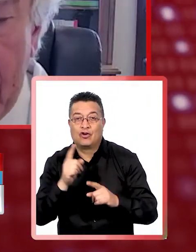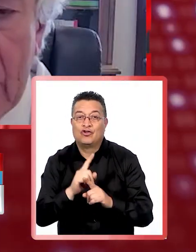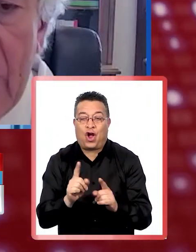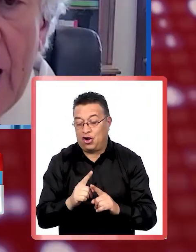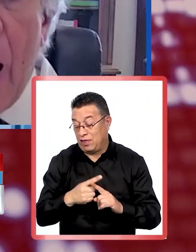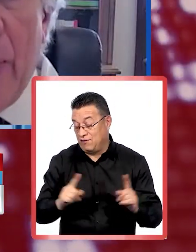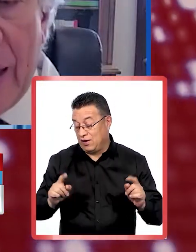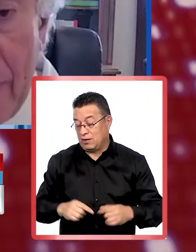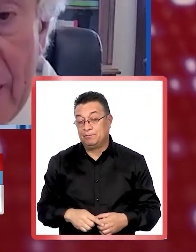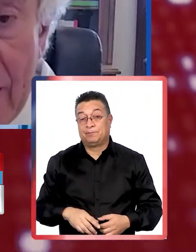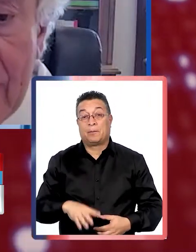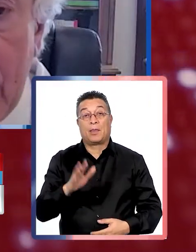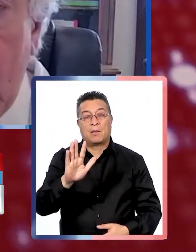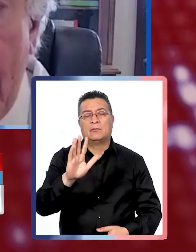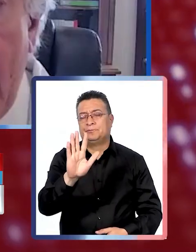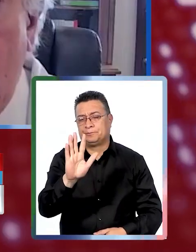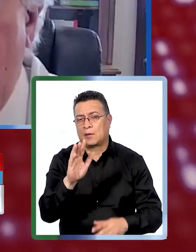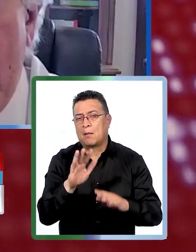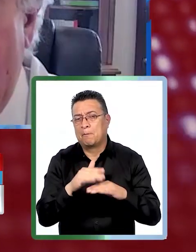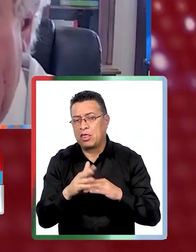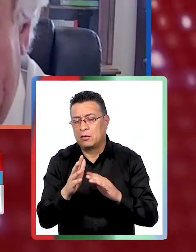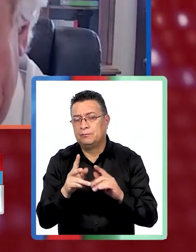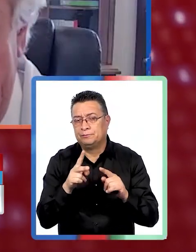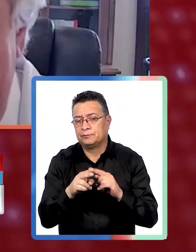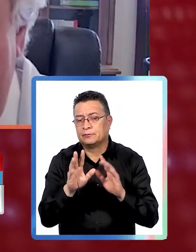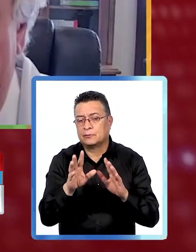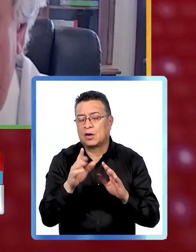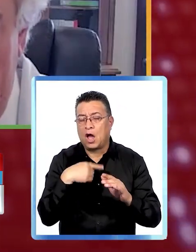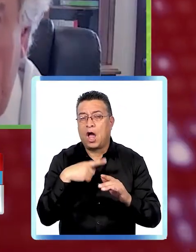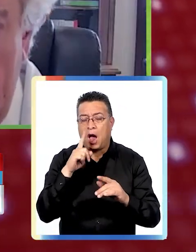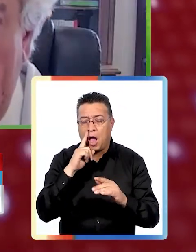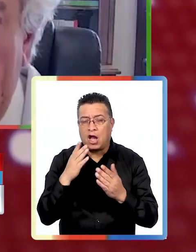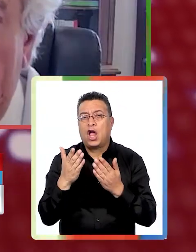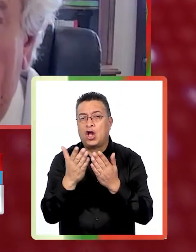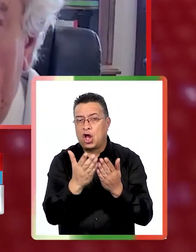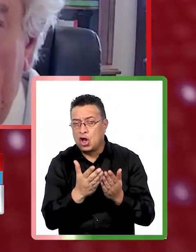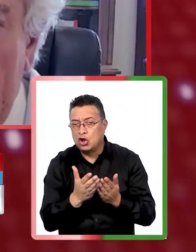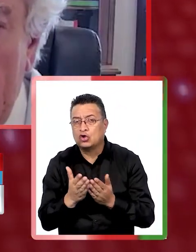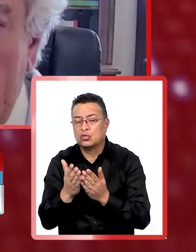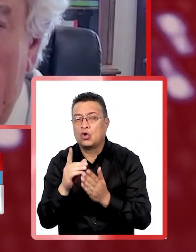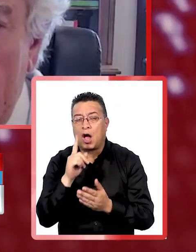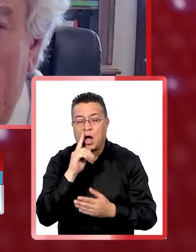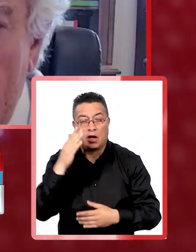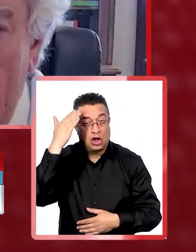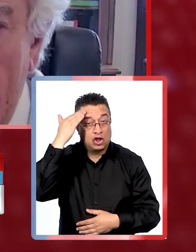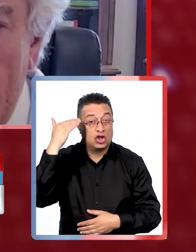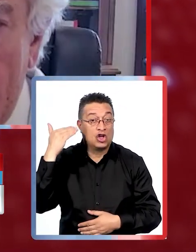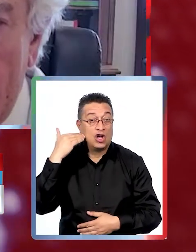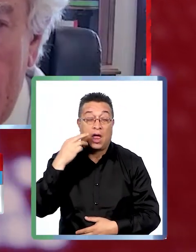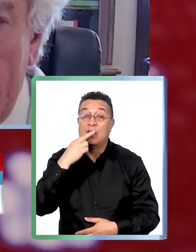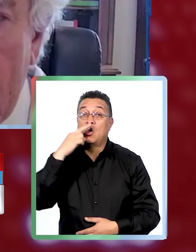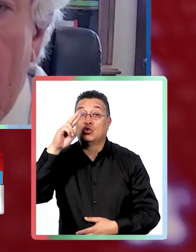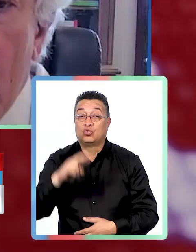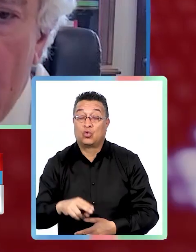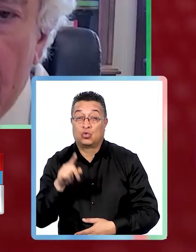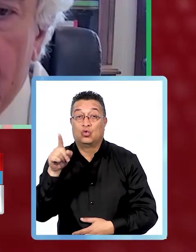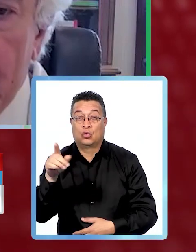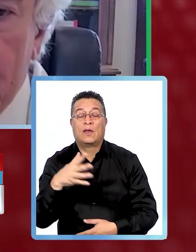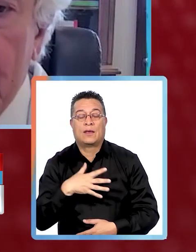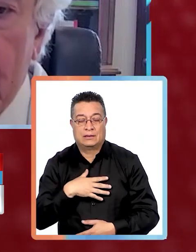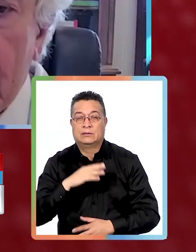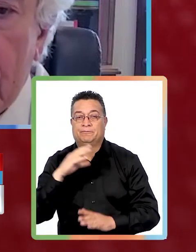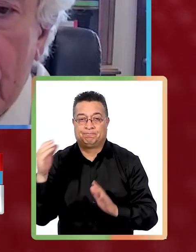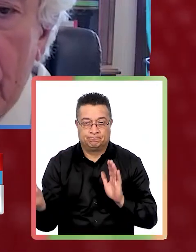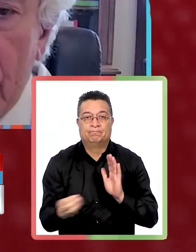mujer. Pero doctor, perdón que lo interrumpa, tenía un estudio, también un dato por ahí de que Corea del Sur